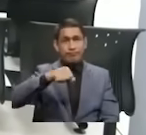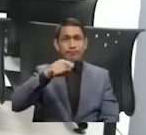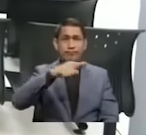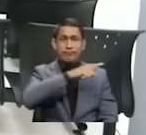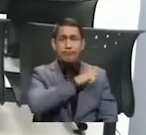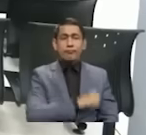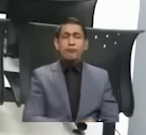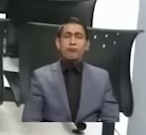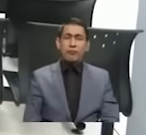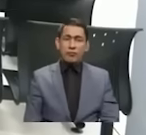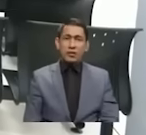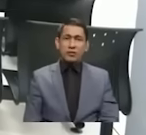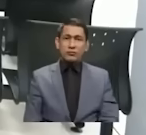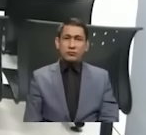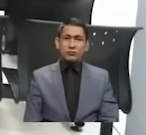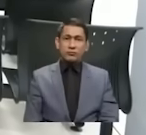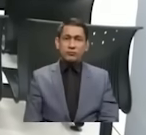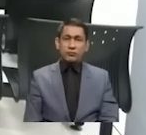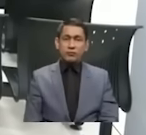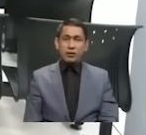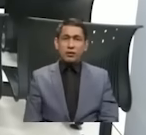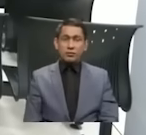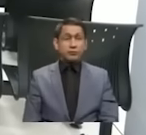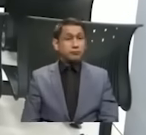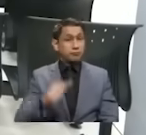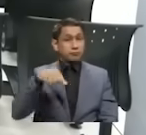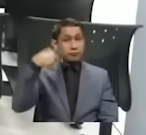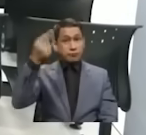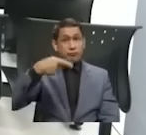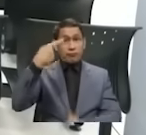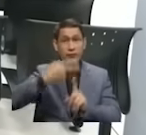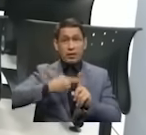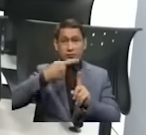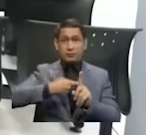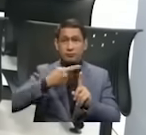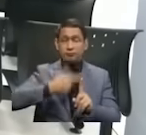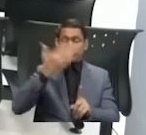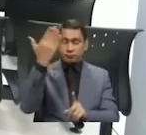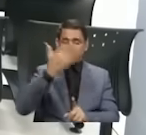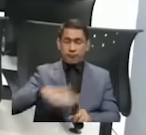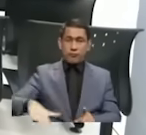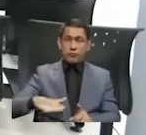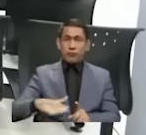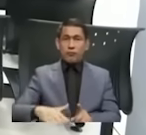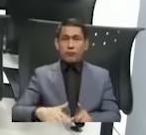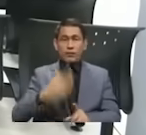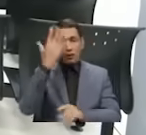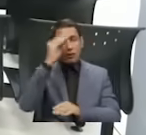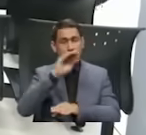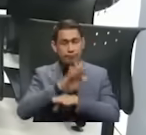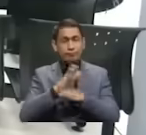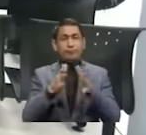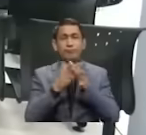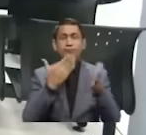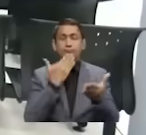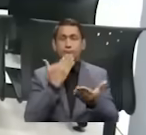ser legales y serán dadas de baja en los próximos meses. Hasta aquí la información, amigos televidentes, compañeros. Muchísimas